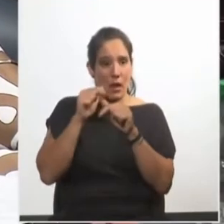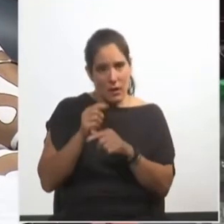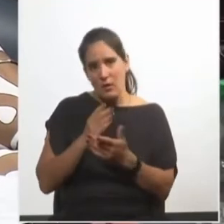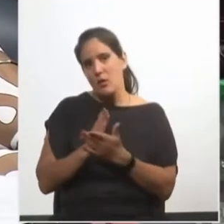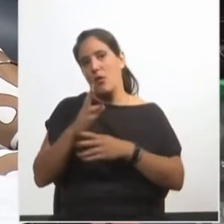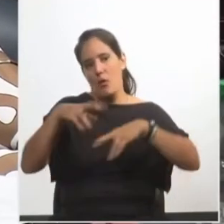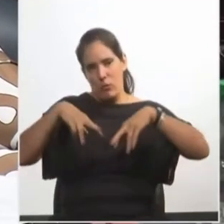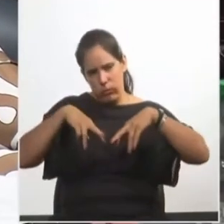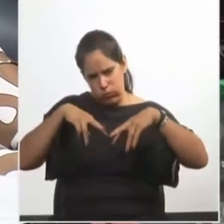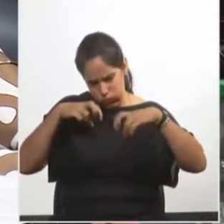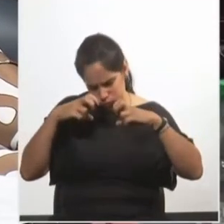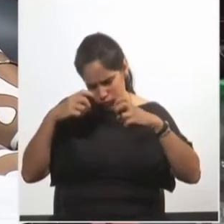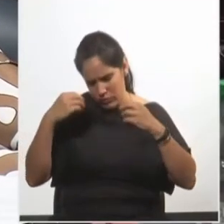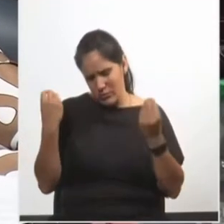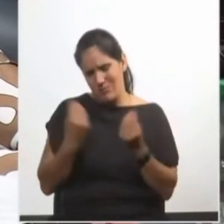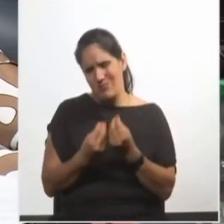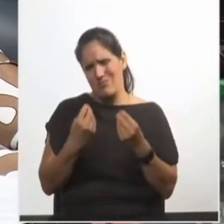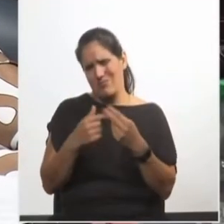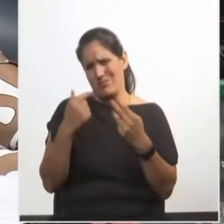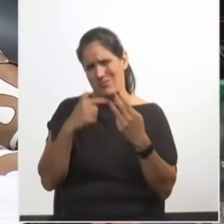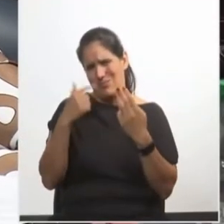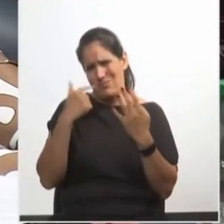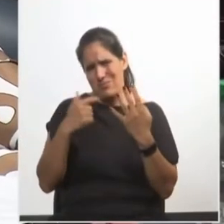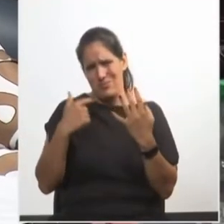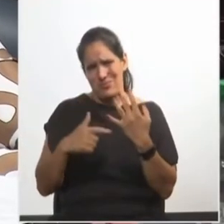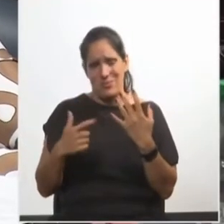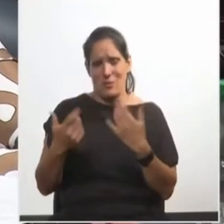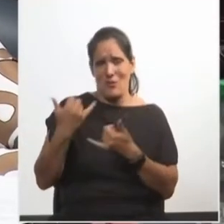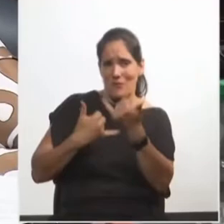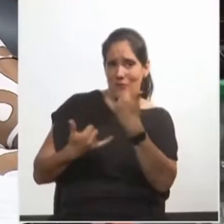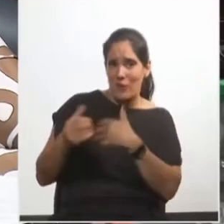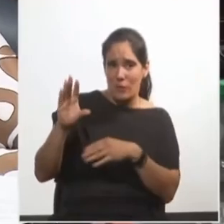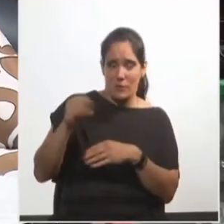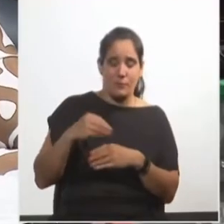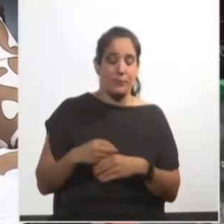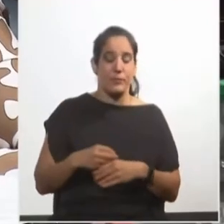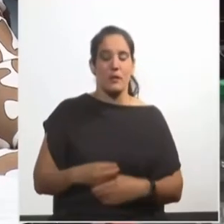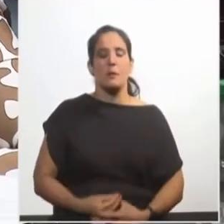analizado más de un análisis en ese sentido. También